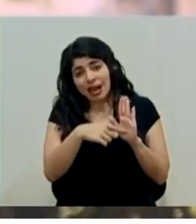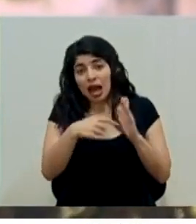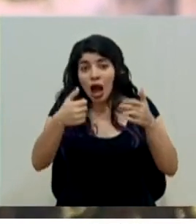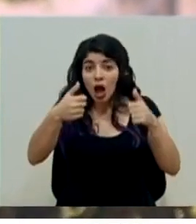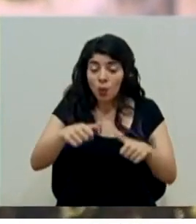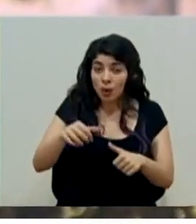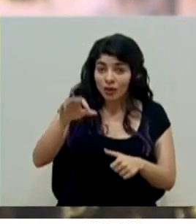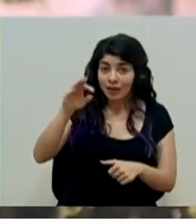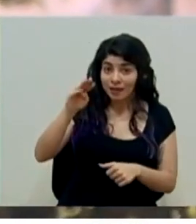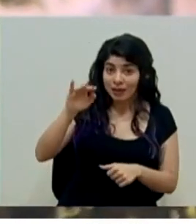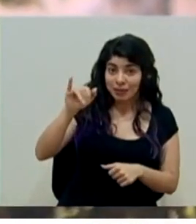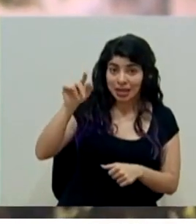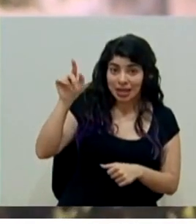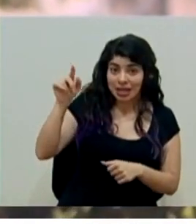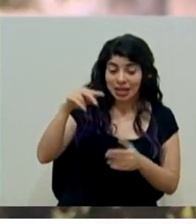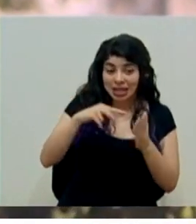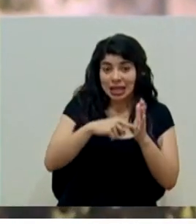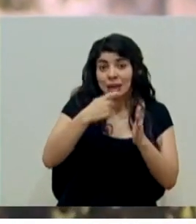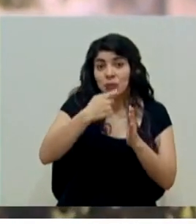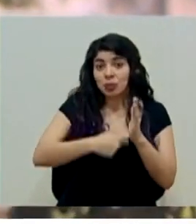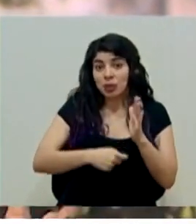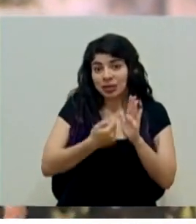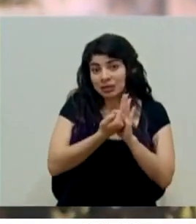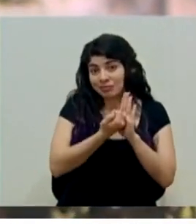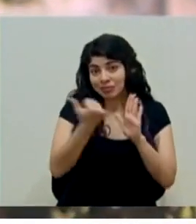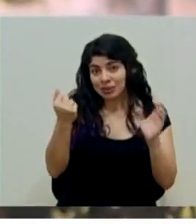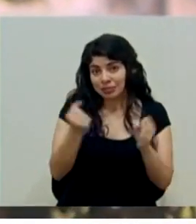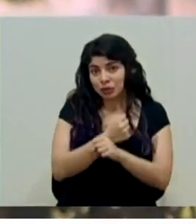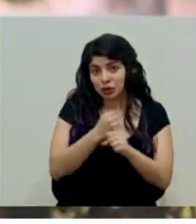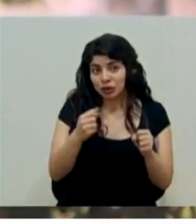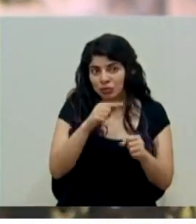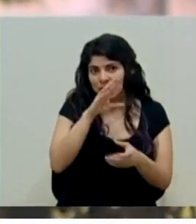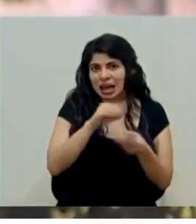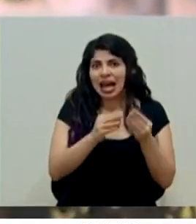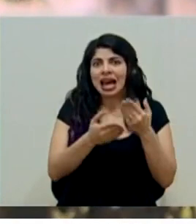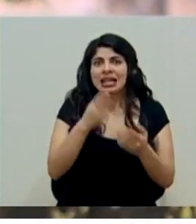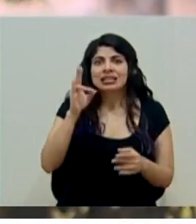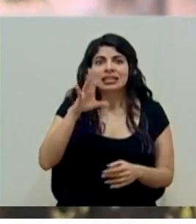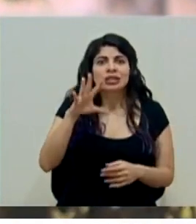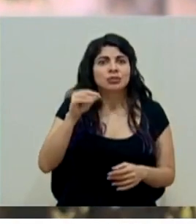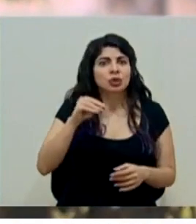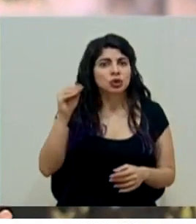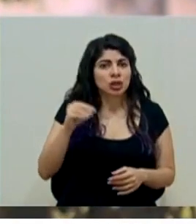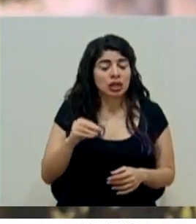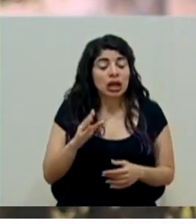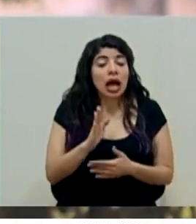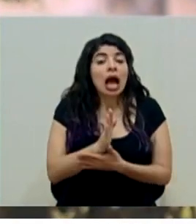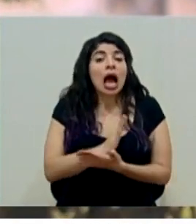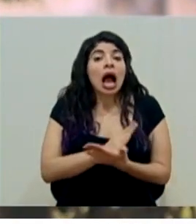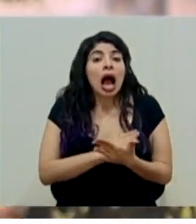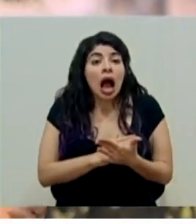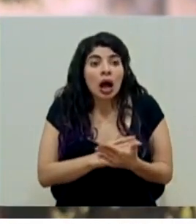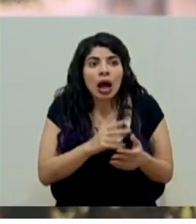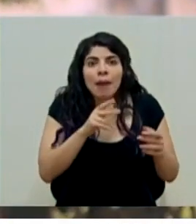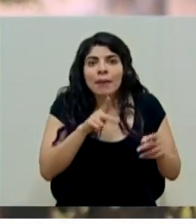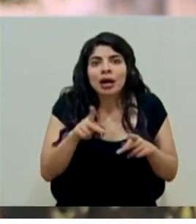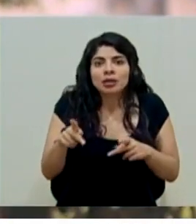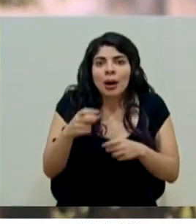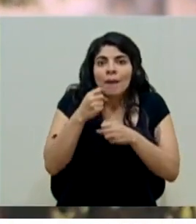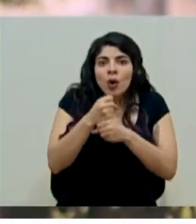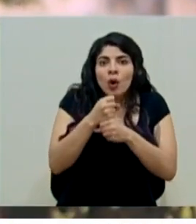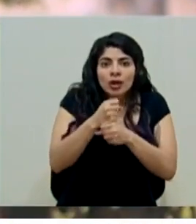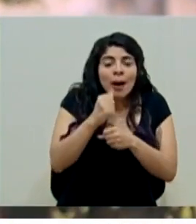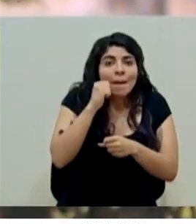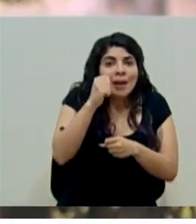el Fondo Monetario la parte de los impuestos, que es prácticamente un 75%, a pesar de la protesta incluso que se